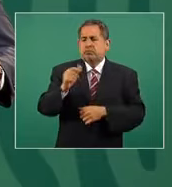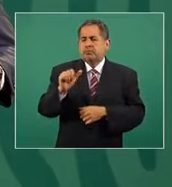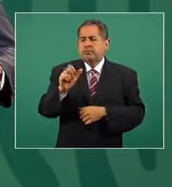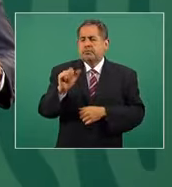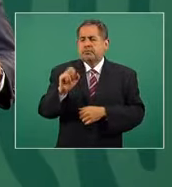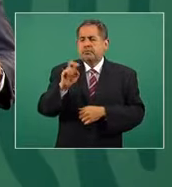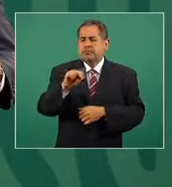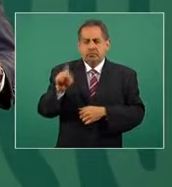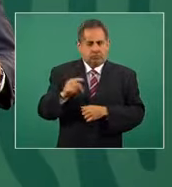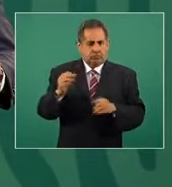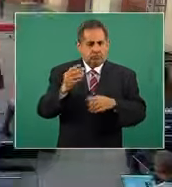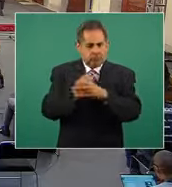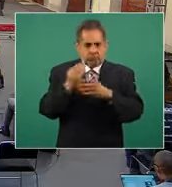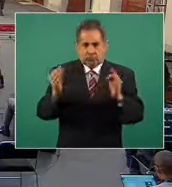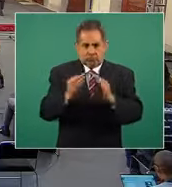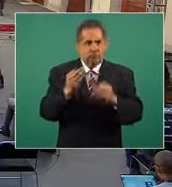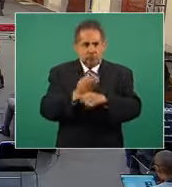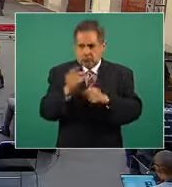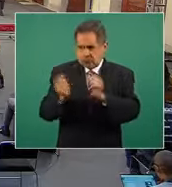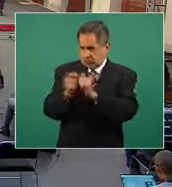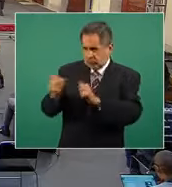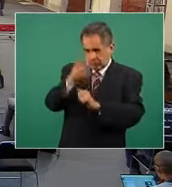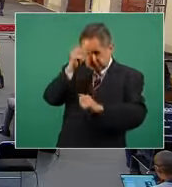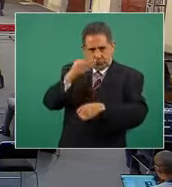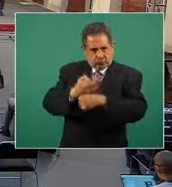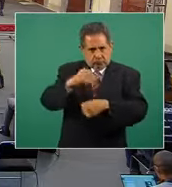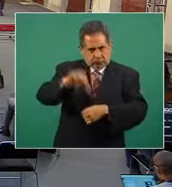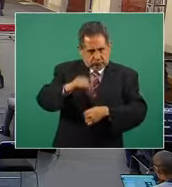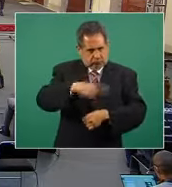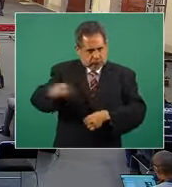Olga Sánchez Cordero. Ahorita te pones de acuerdo con Jesús.